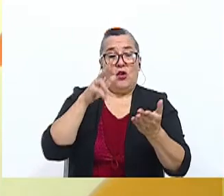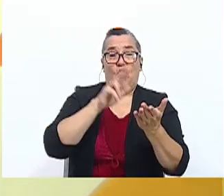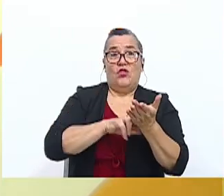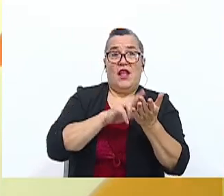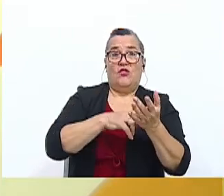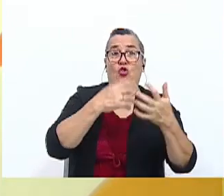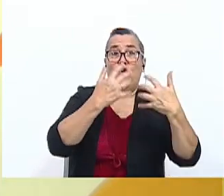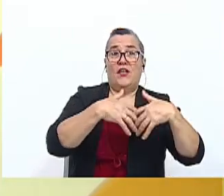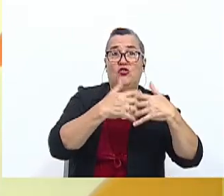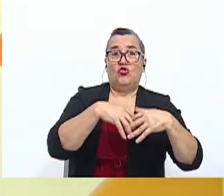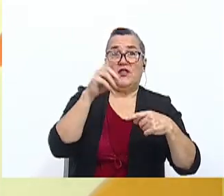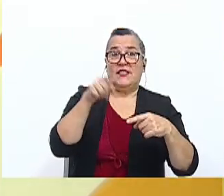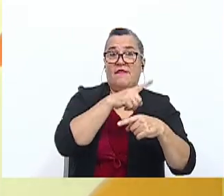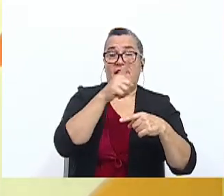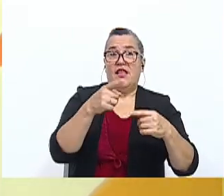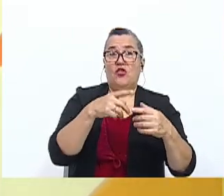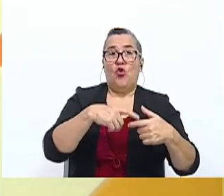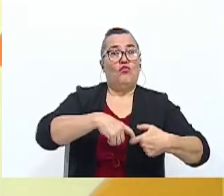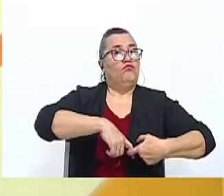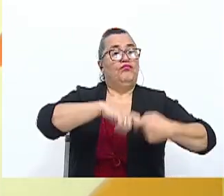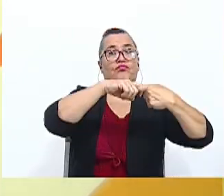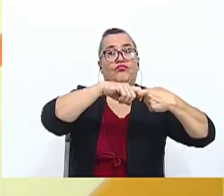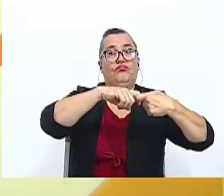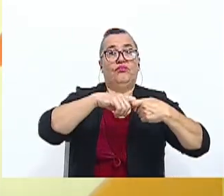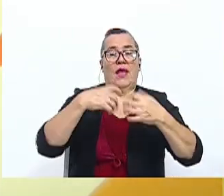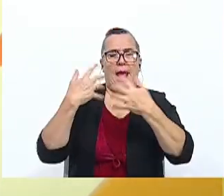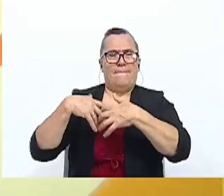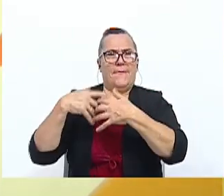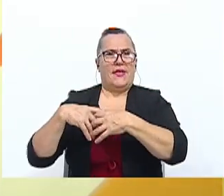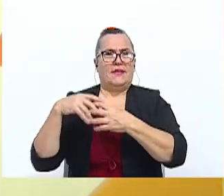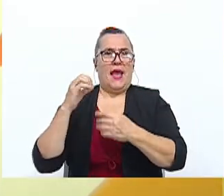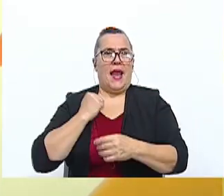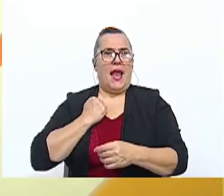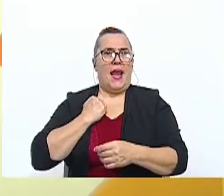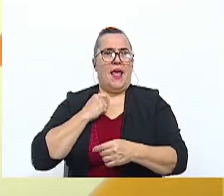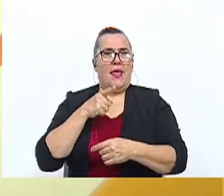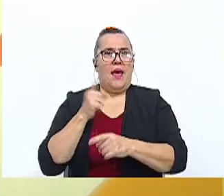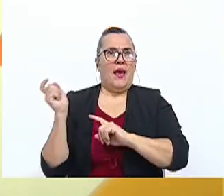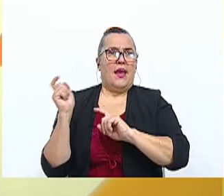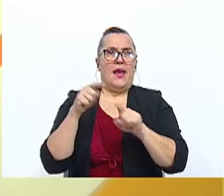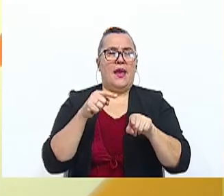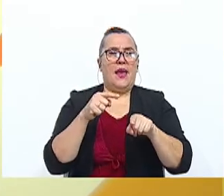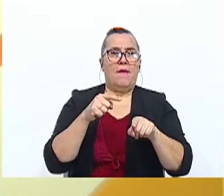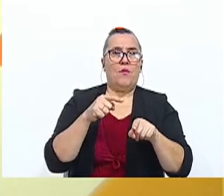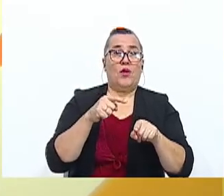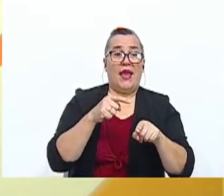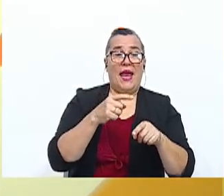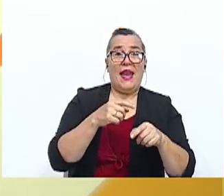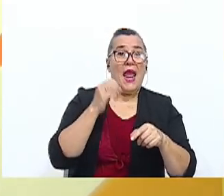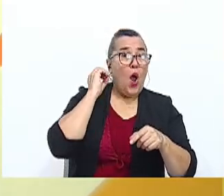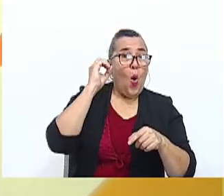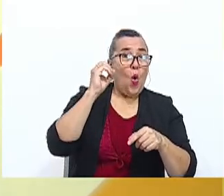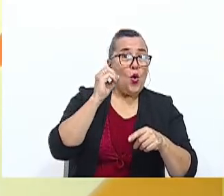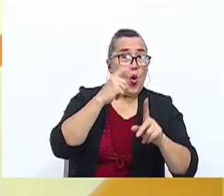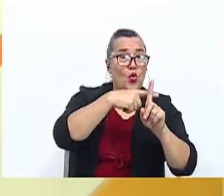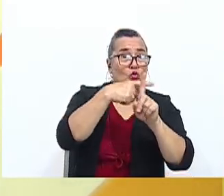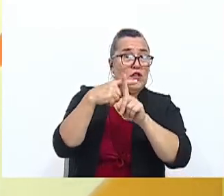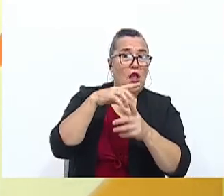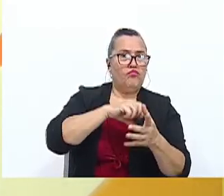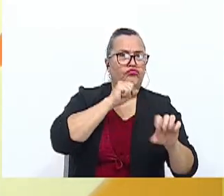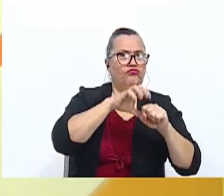Industrias Infinito, una empresa canadiense que quería explotar el oro de Cruzitas, esto ha sido tierra de